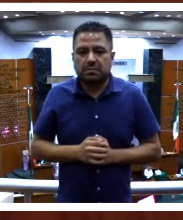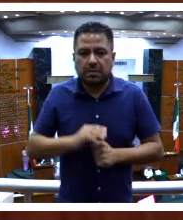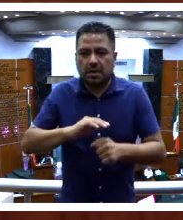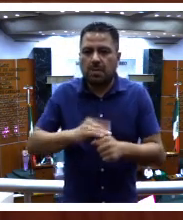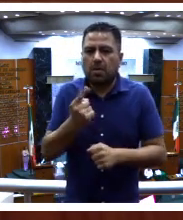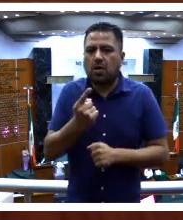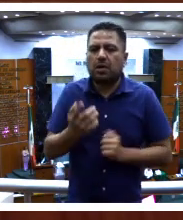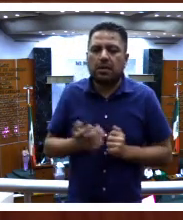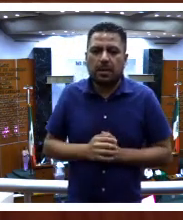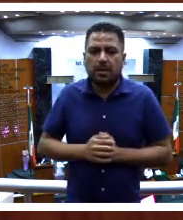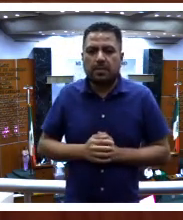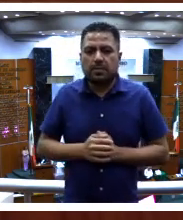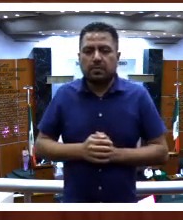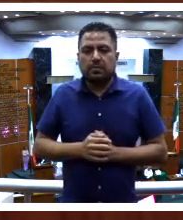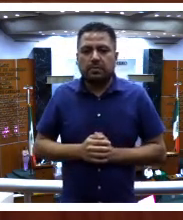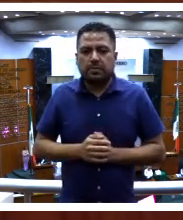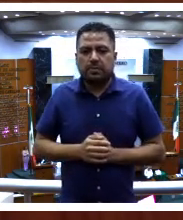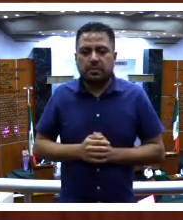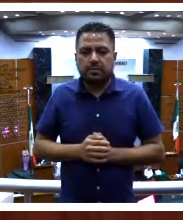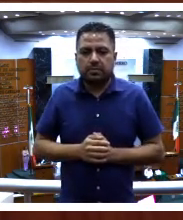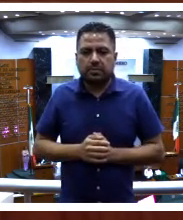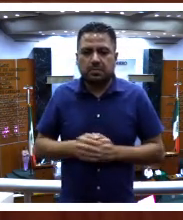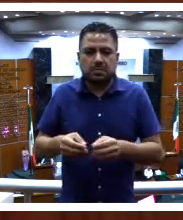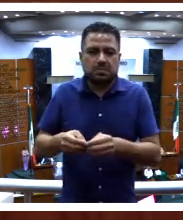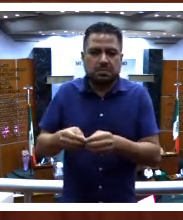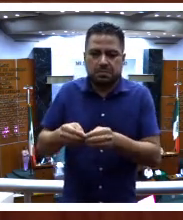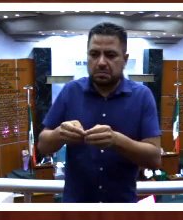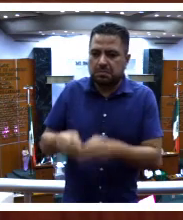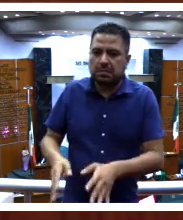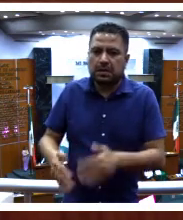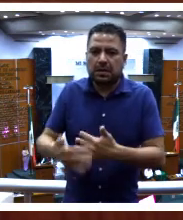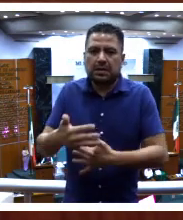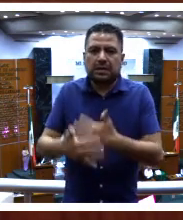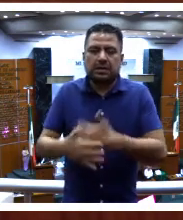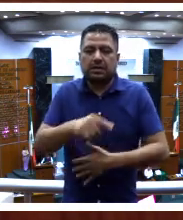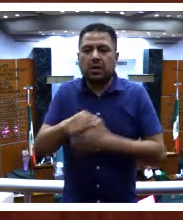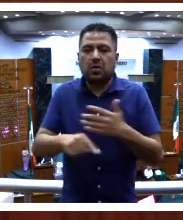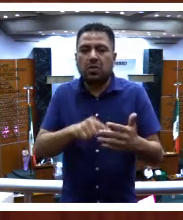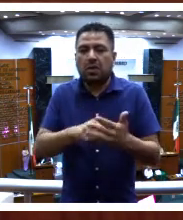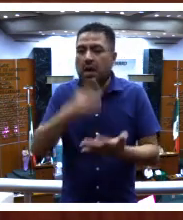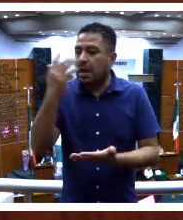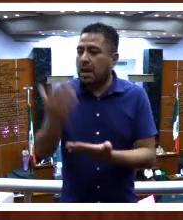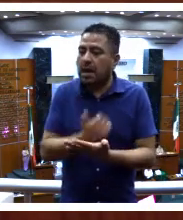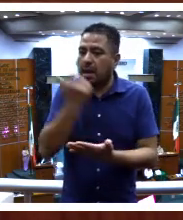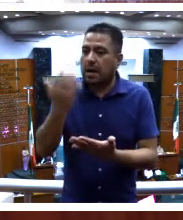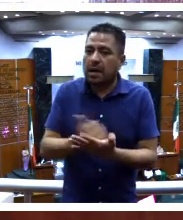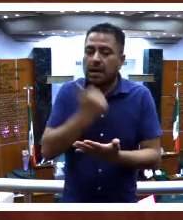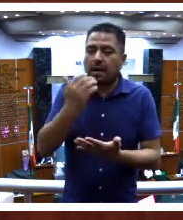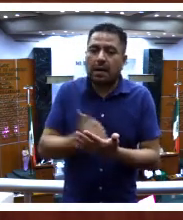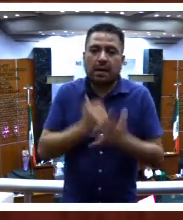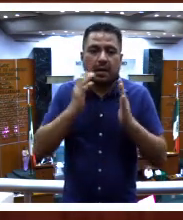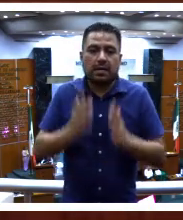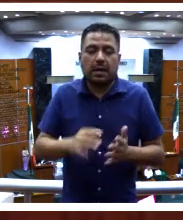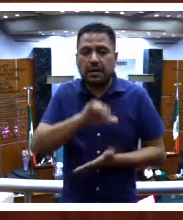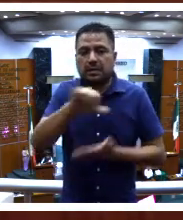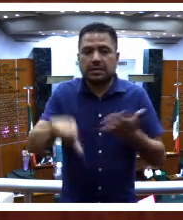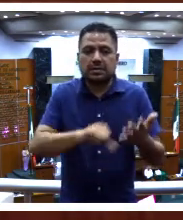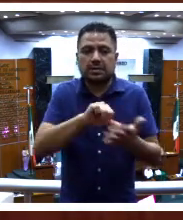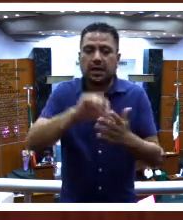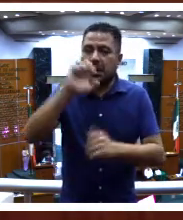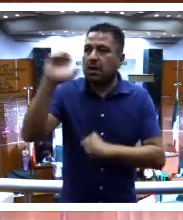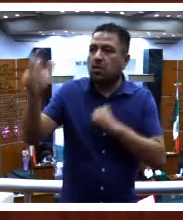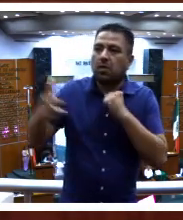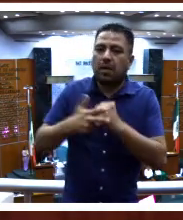¿por qué razón se perdieron 15 espacios que se tenían ganado en el Centro Europeo